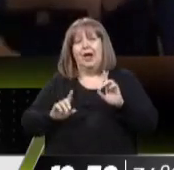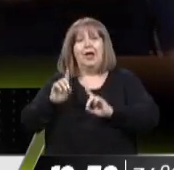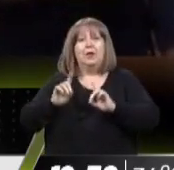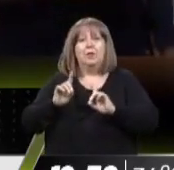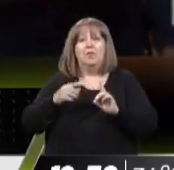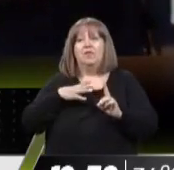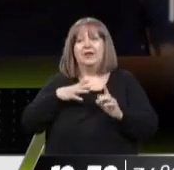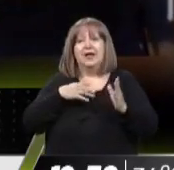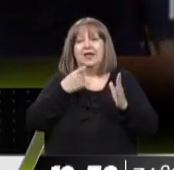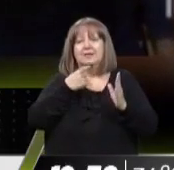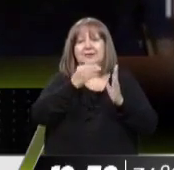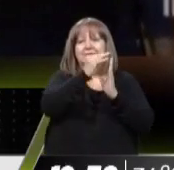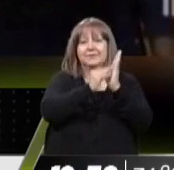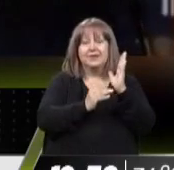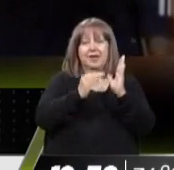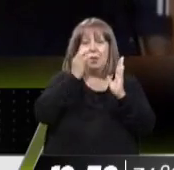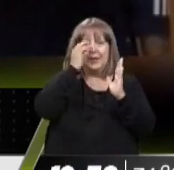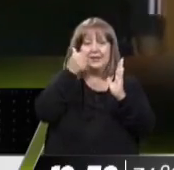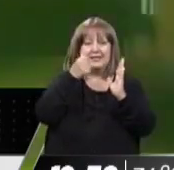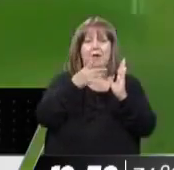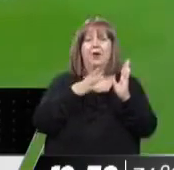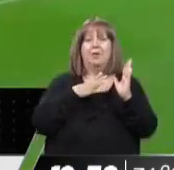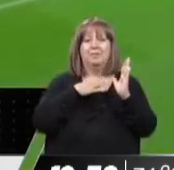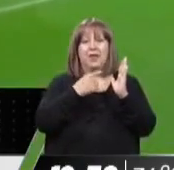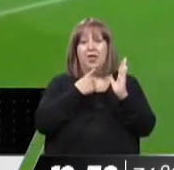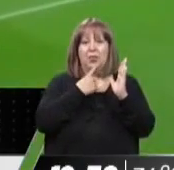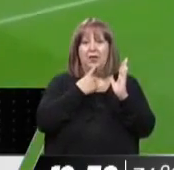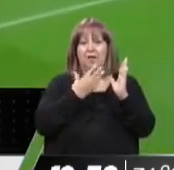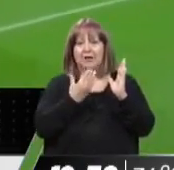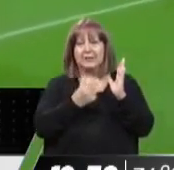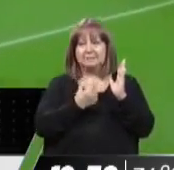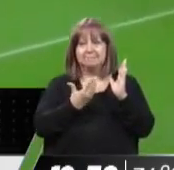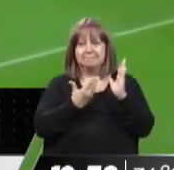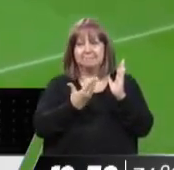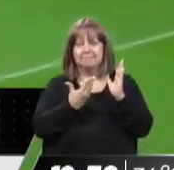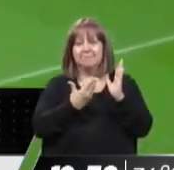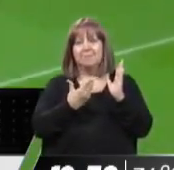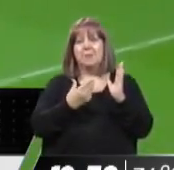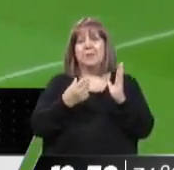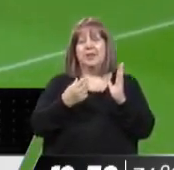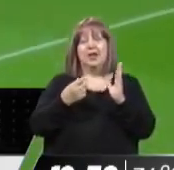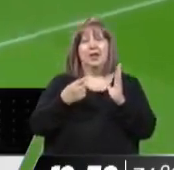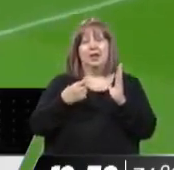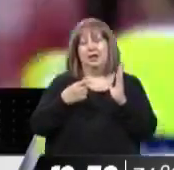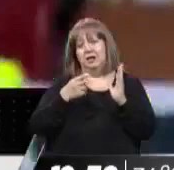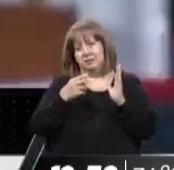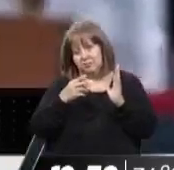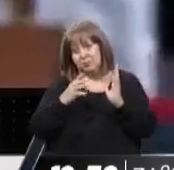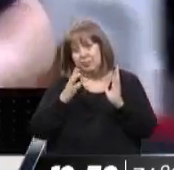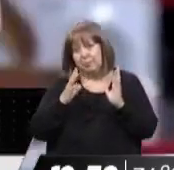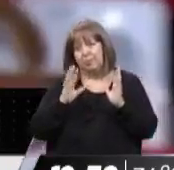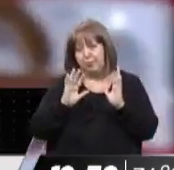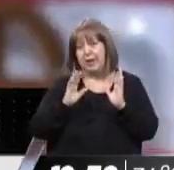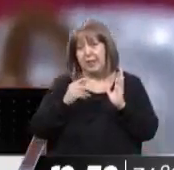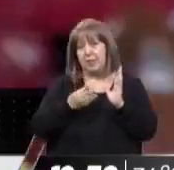para decidir el tema de la lista. Pero bueno, tenemos tiempo. Por suerte o mala suerte